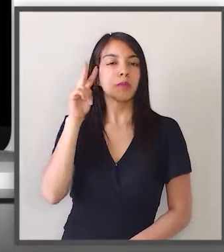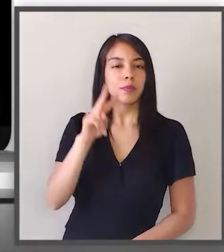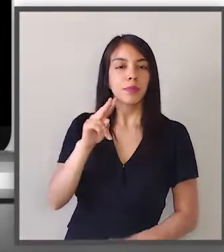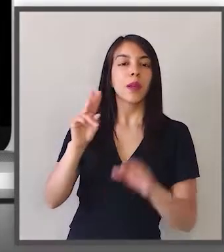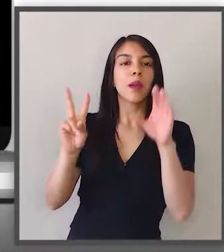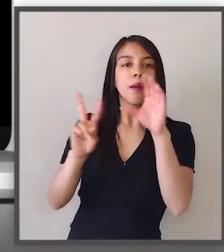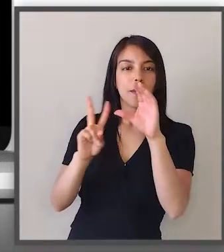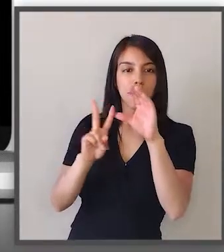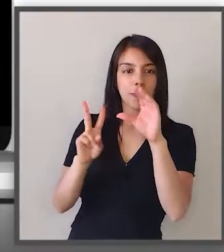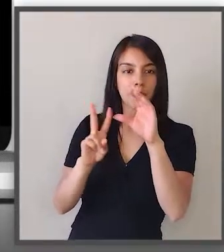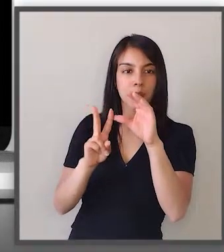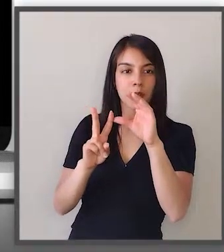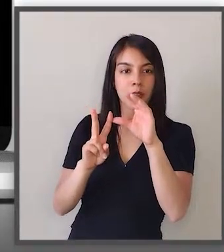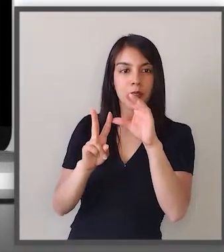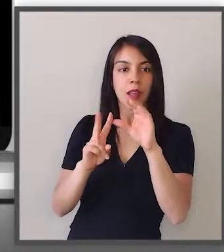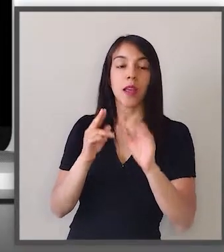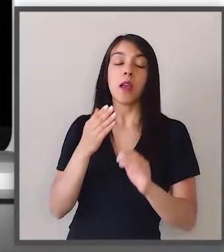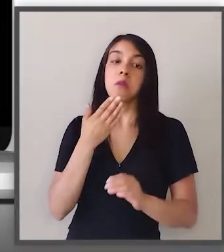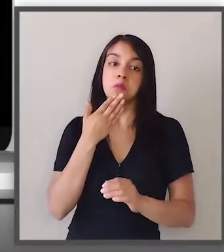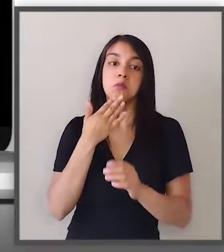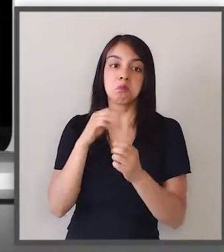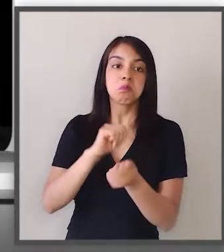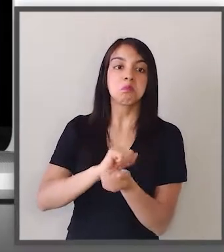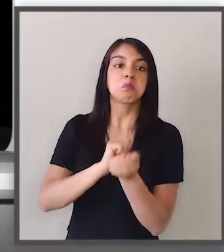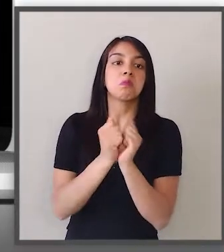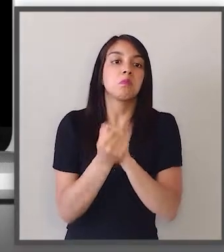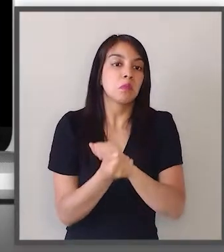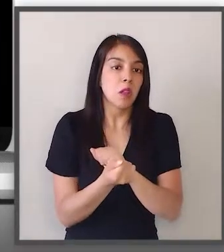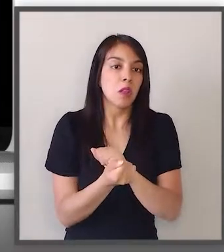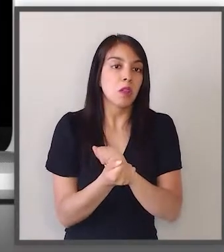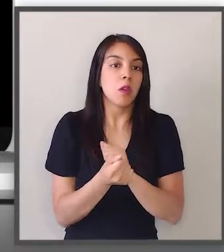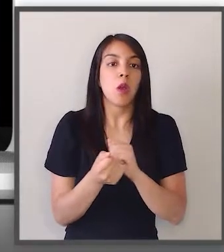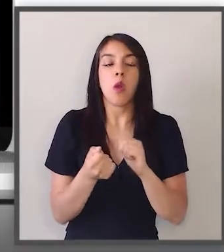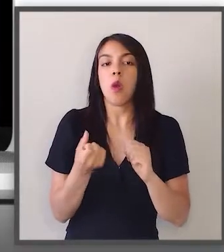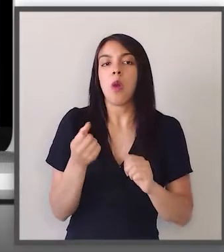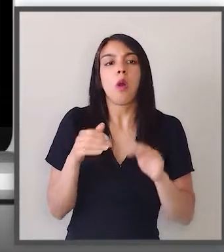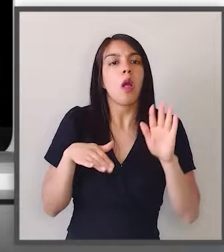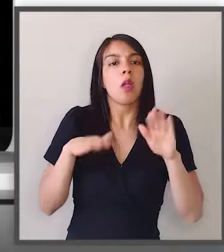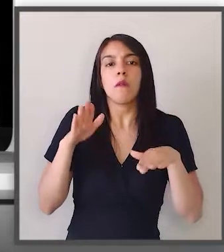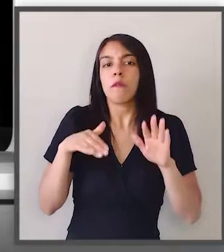su vez será visualizado por los reclutadores.